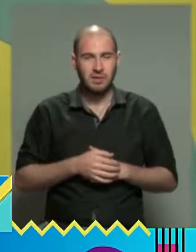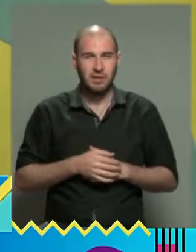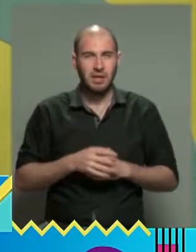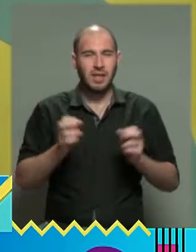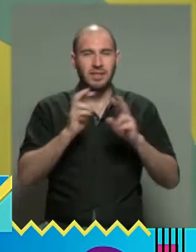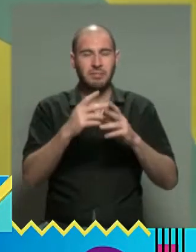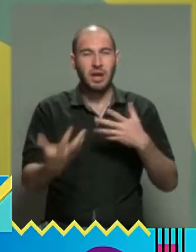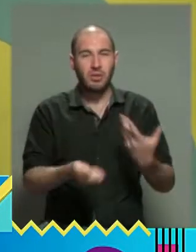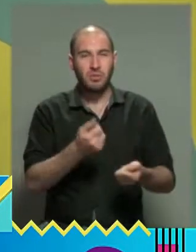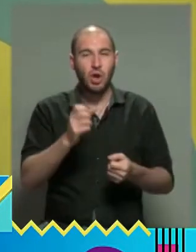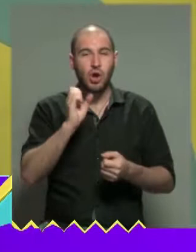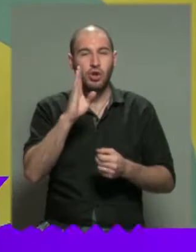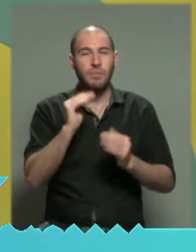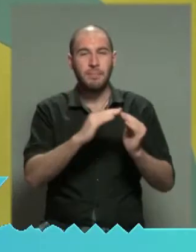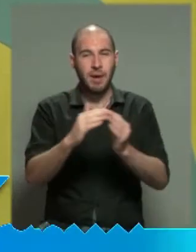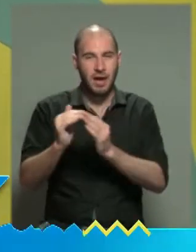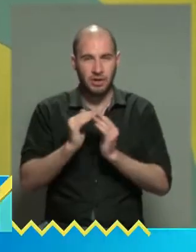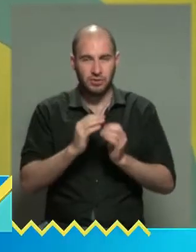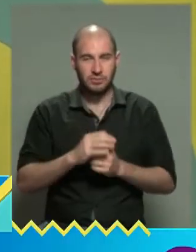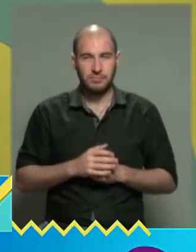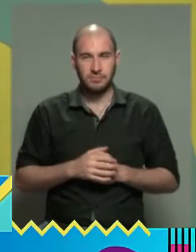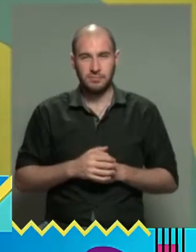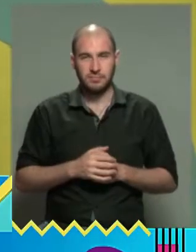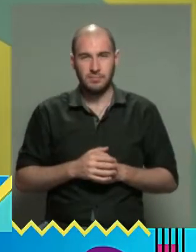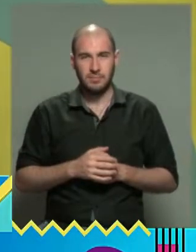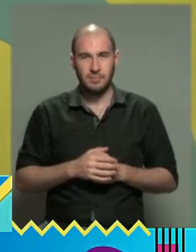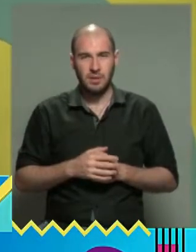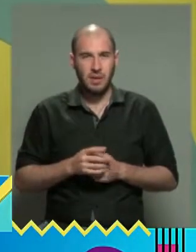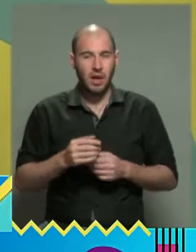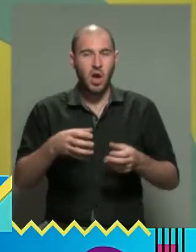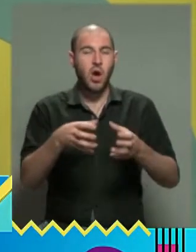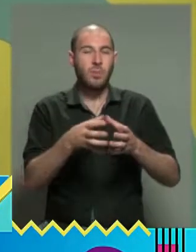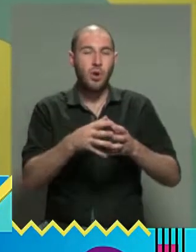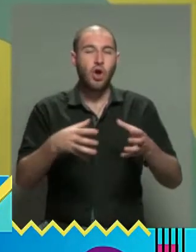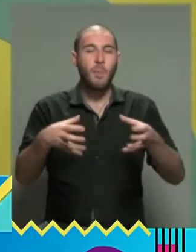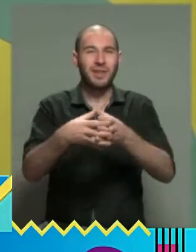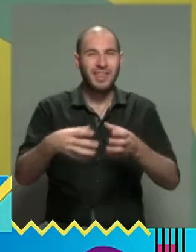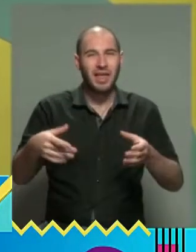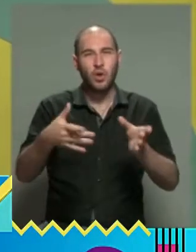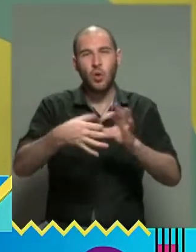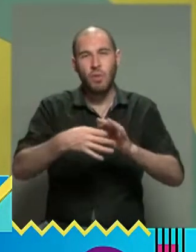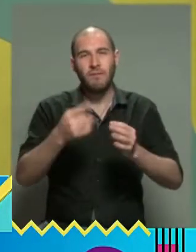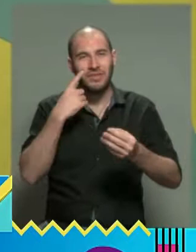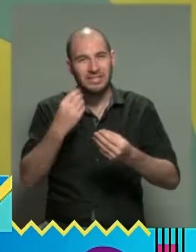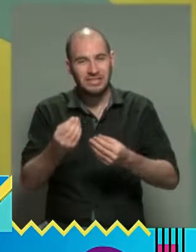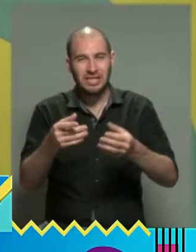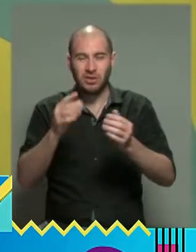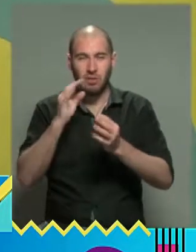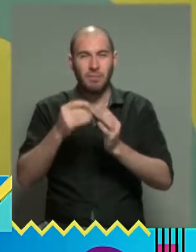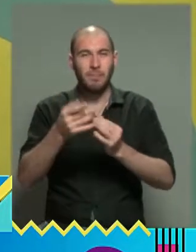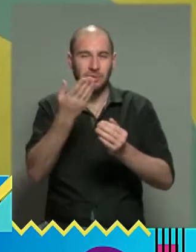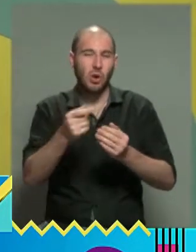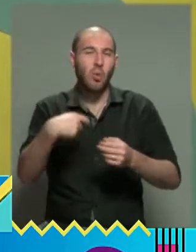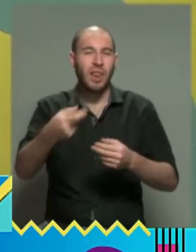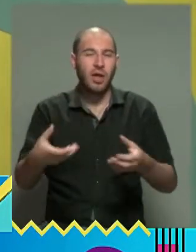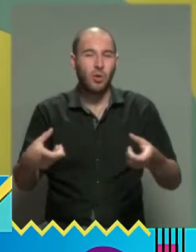de la recuperación de los clubes de barrio. Y uno ve, digamos, la organización comunitaria, las uniones vecinales, los centros de jubilados,